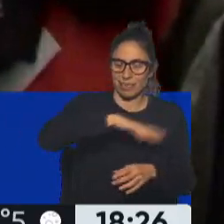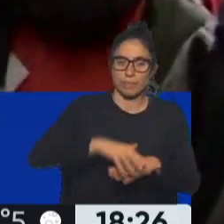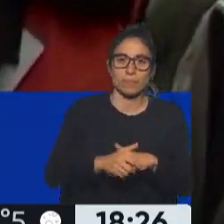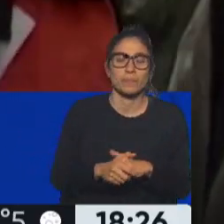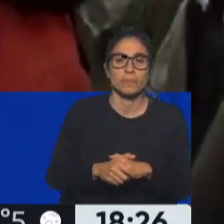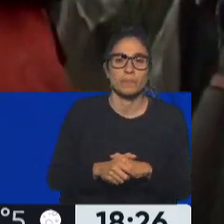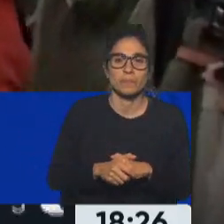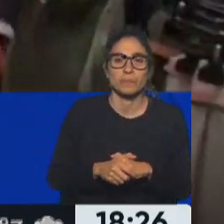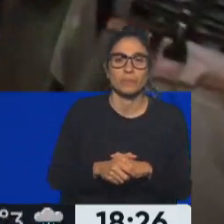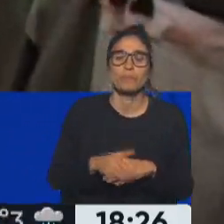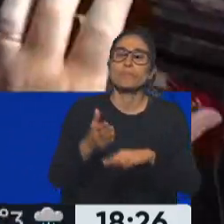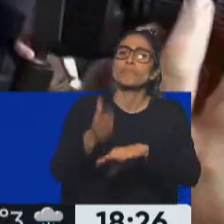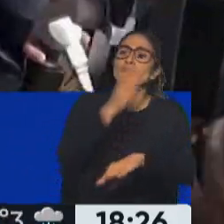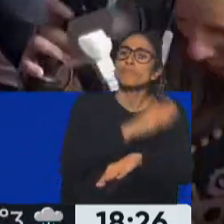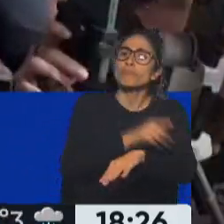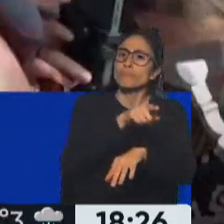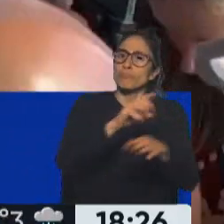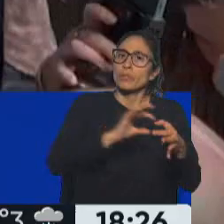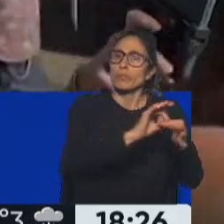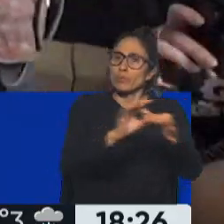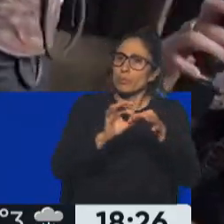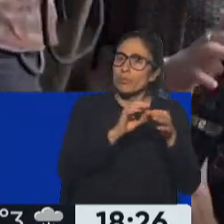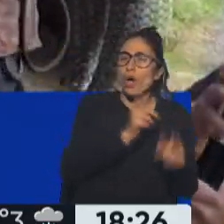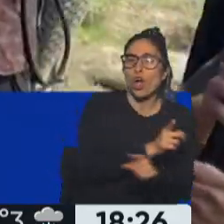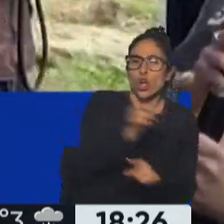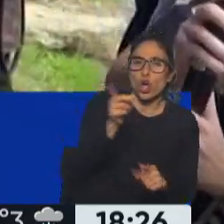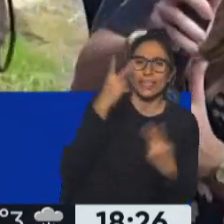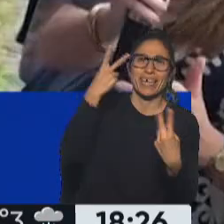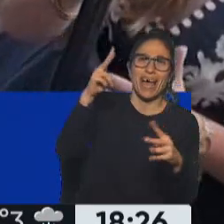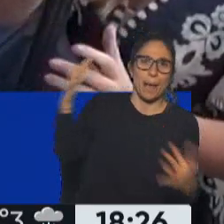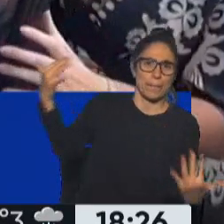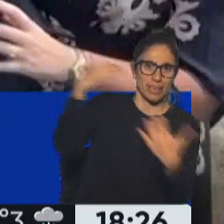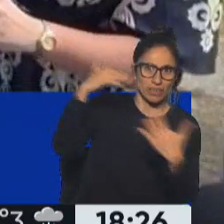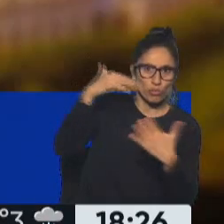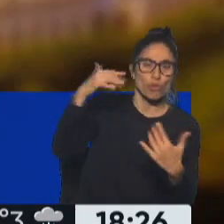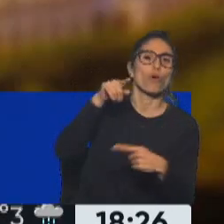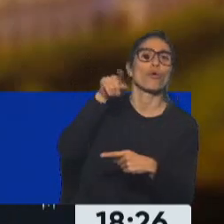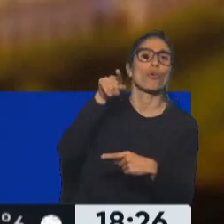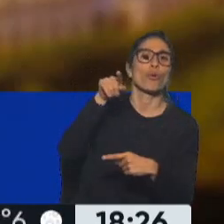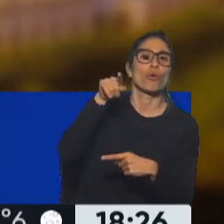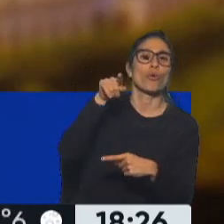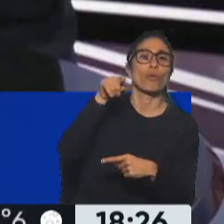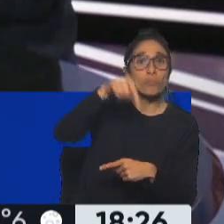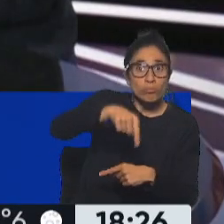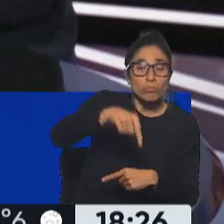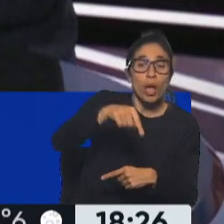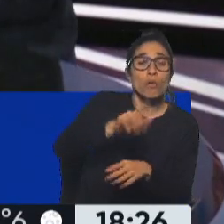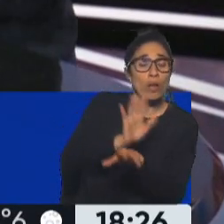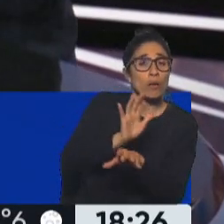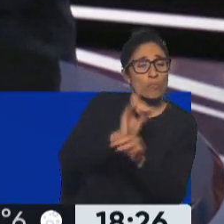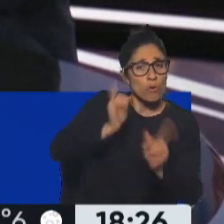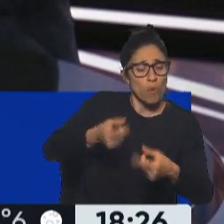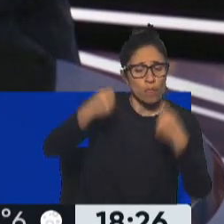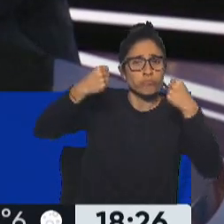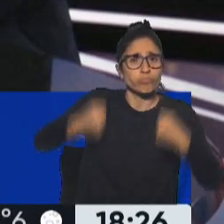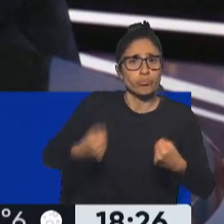un movimiento ultranacionalista antiinmigrante y xenófobo, busca así lavar esa imagen sin abandonar su agenda habitual,